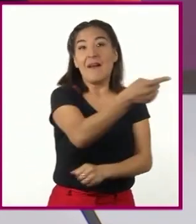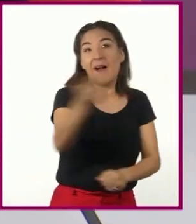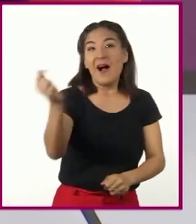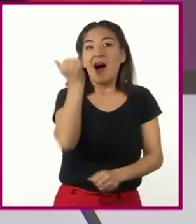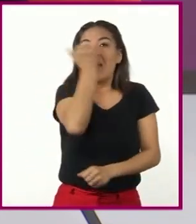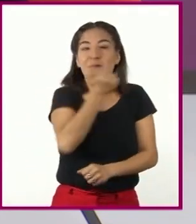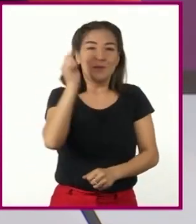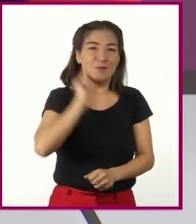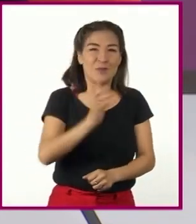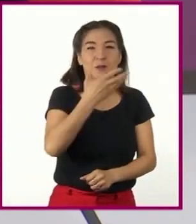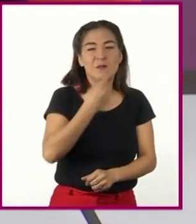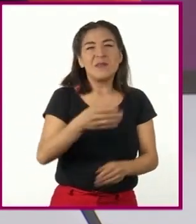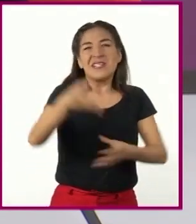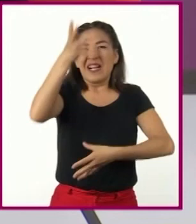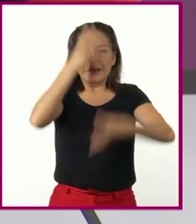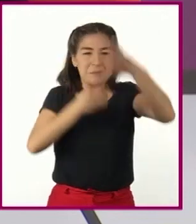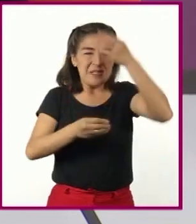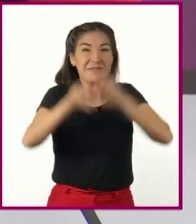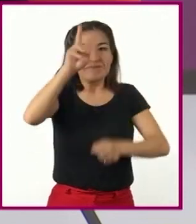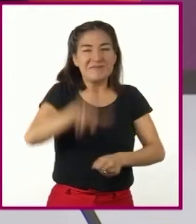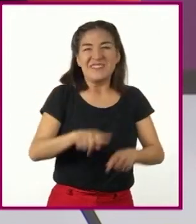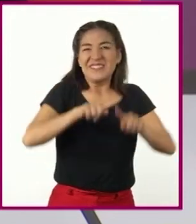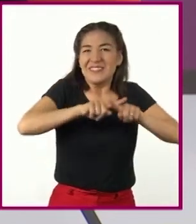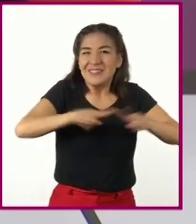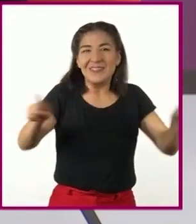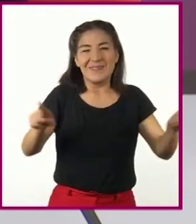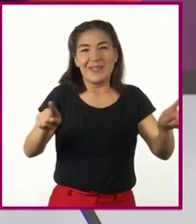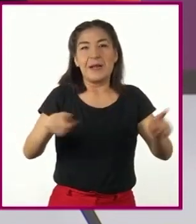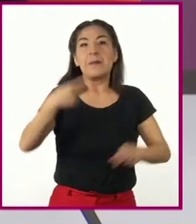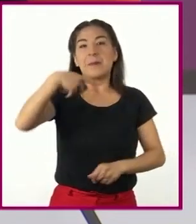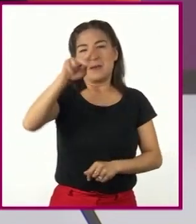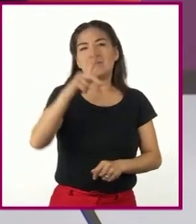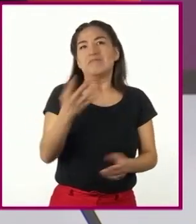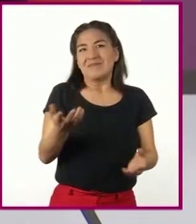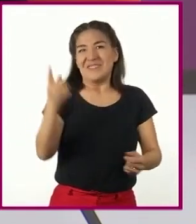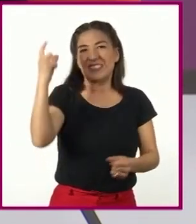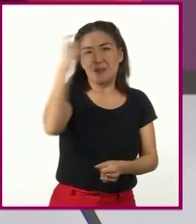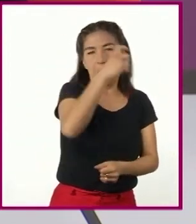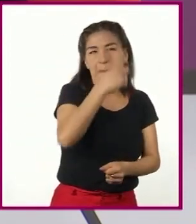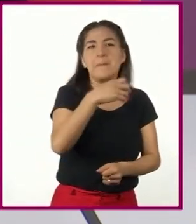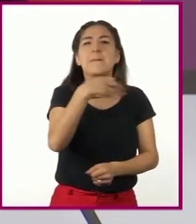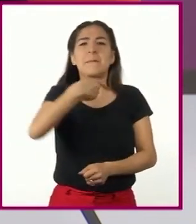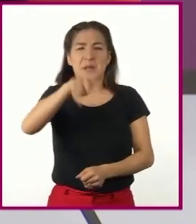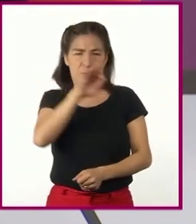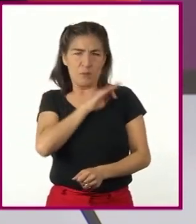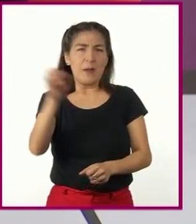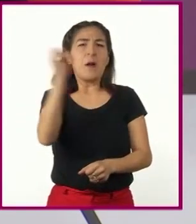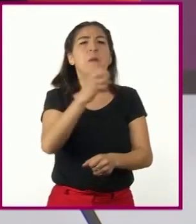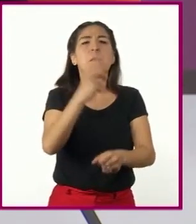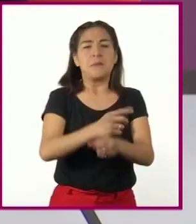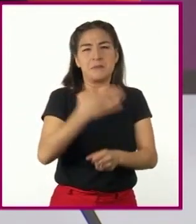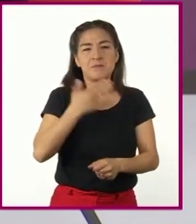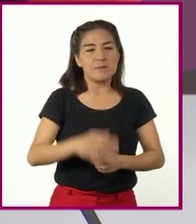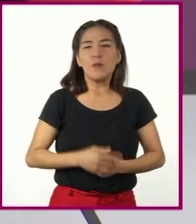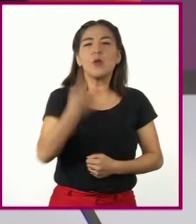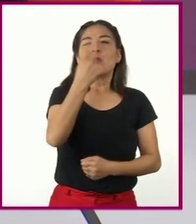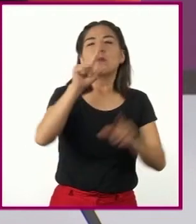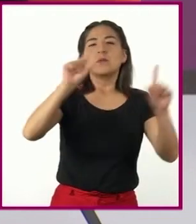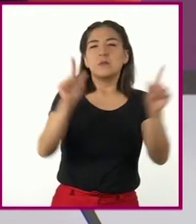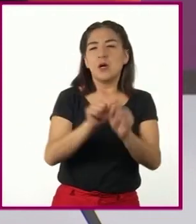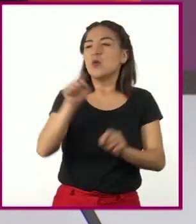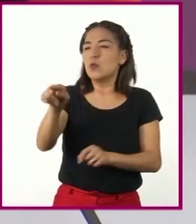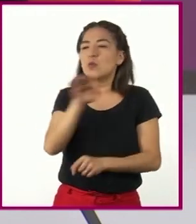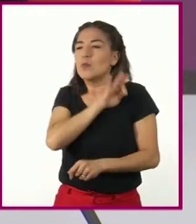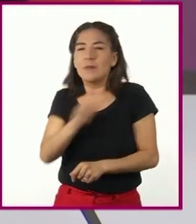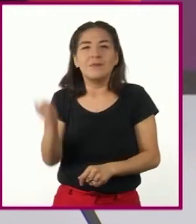manera totalmente diferente. Es todo un reto, pero también una oportunidad. A manera de conclusión, ¿qué recomendaciones puede